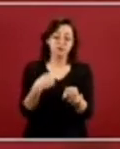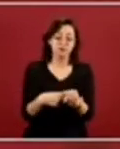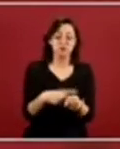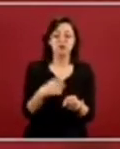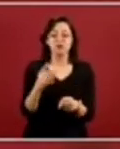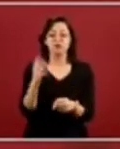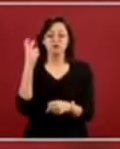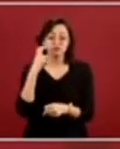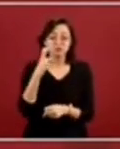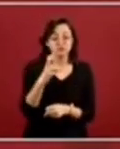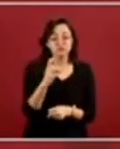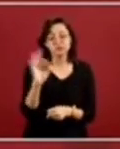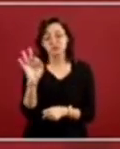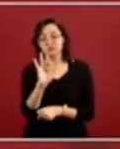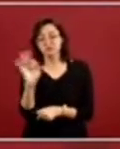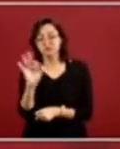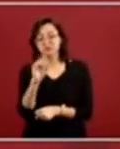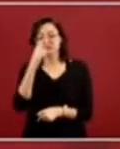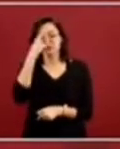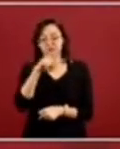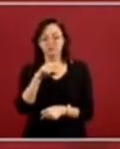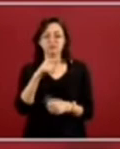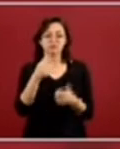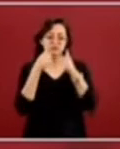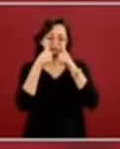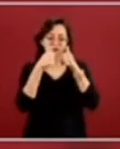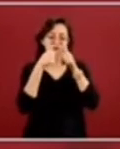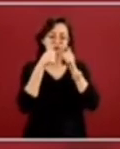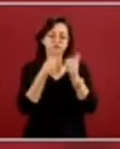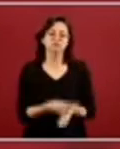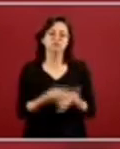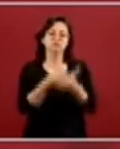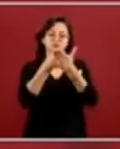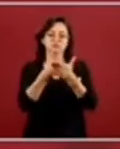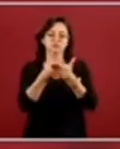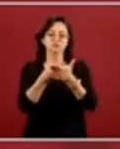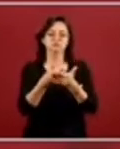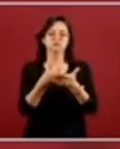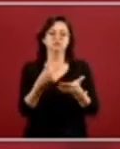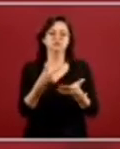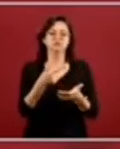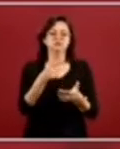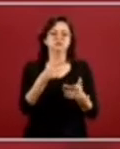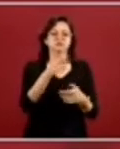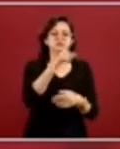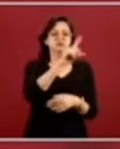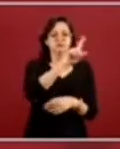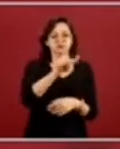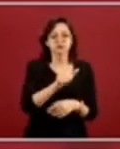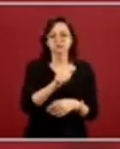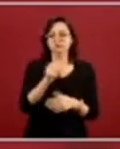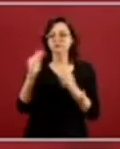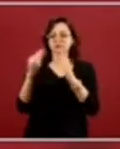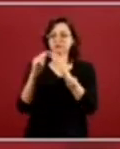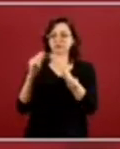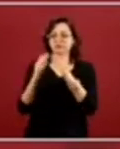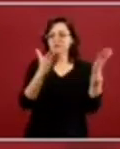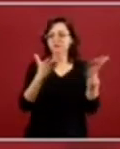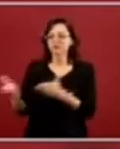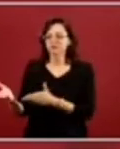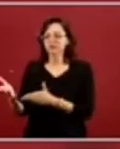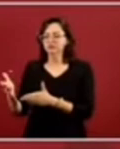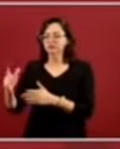que viaja estando enferma para darle la asistencia necesaria antes de que llegue a su sitio de origen en el